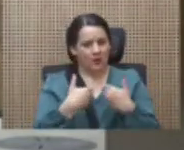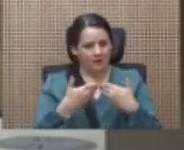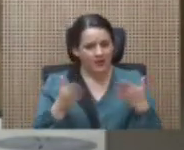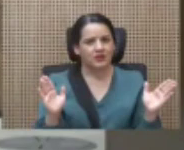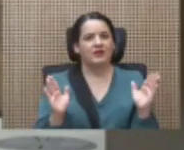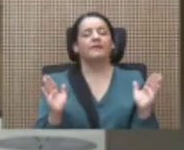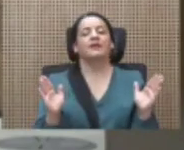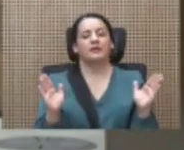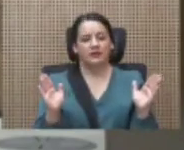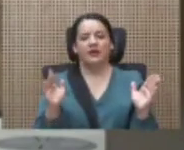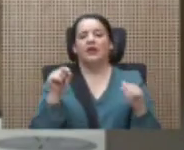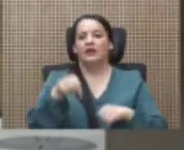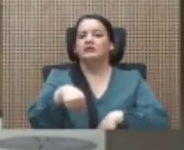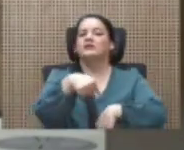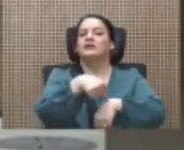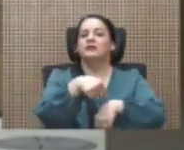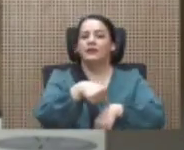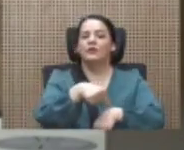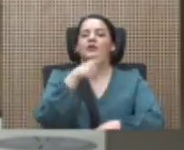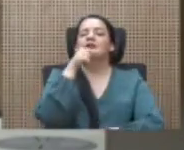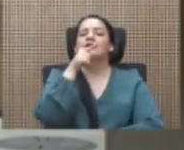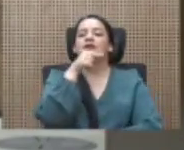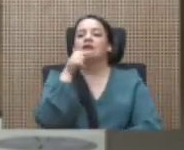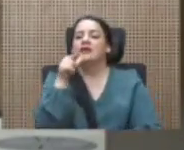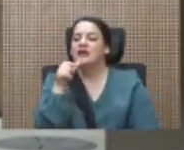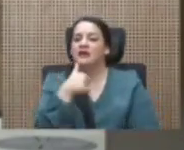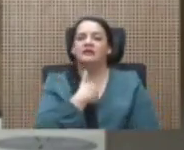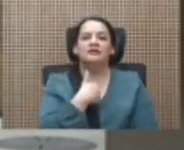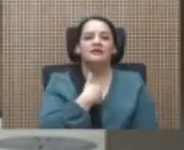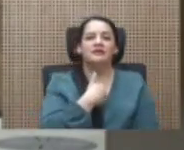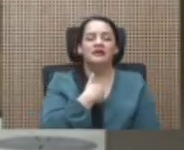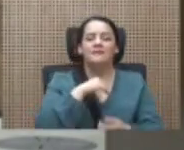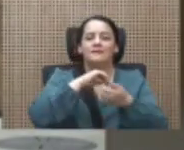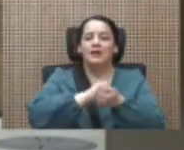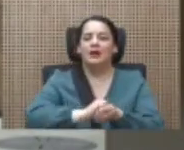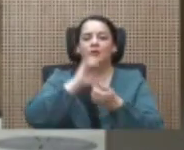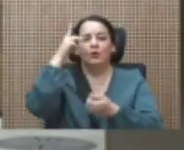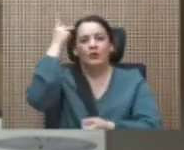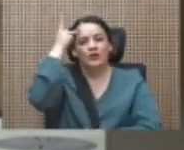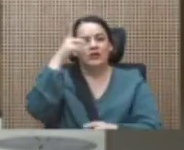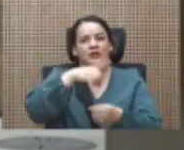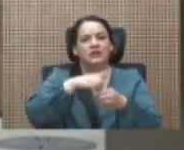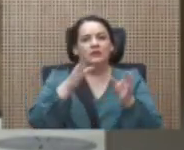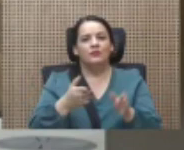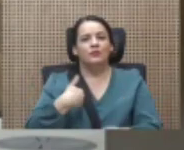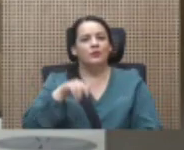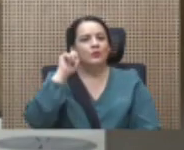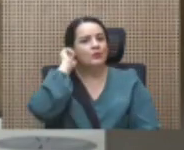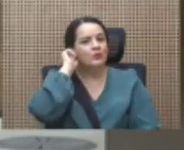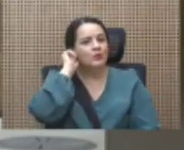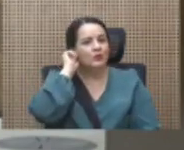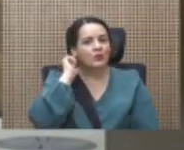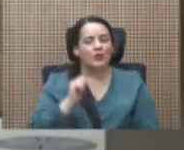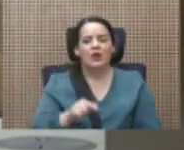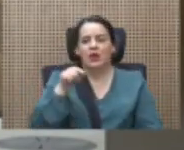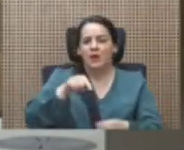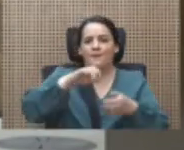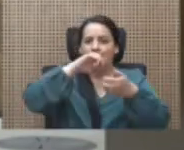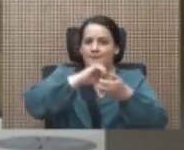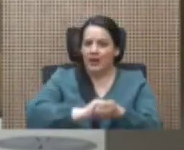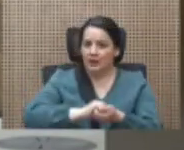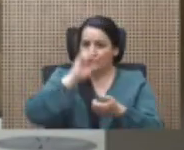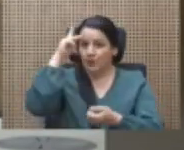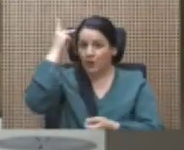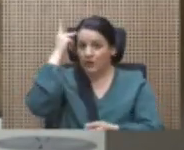este espacio quienes tienen ese pacto político diputados y diputados fue un pacto político